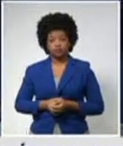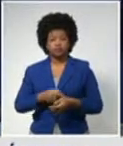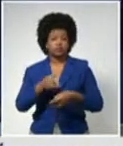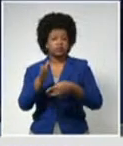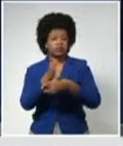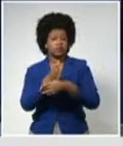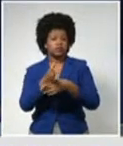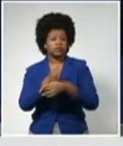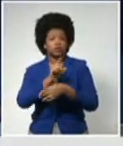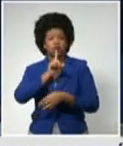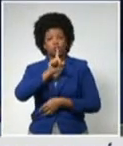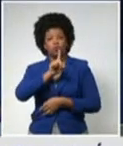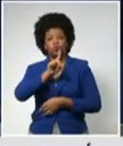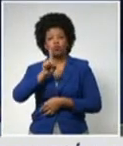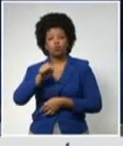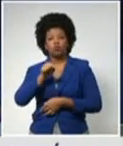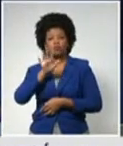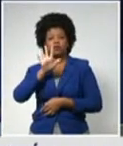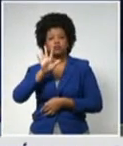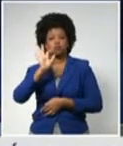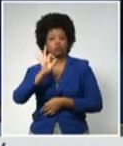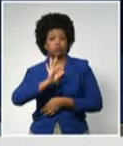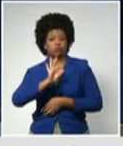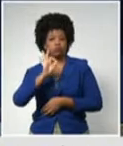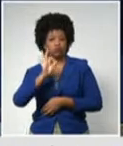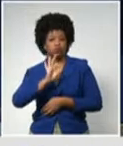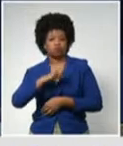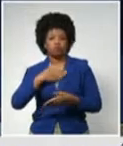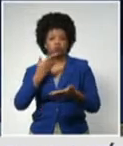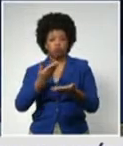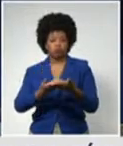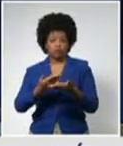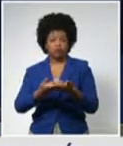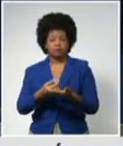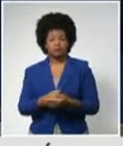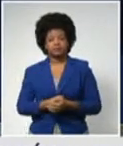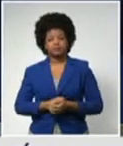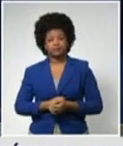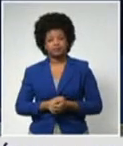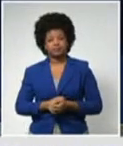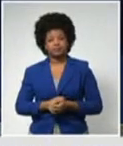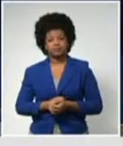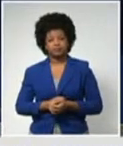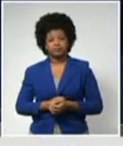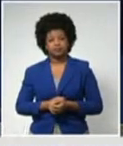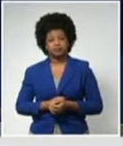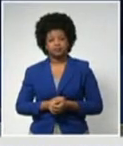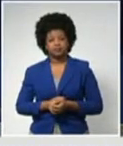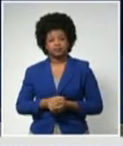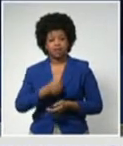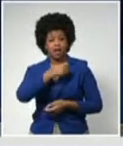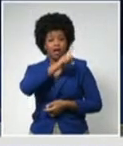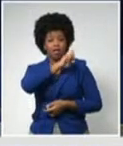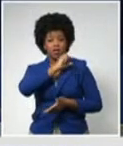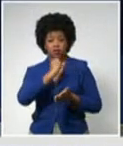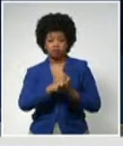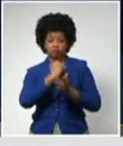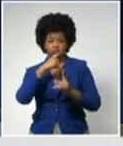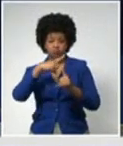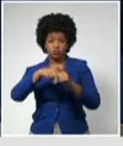el 1,5% de las muestras procesadas. De los 3 casos confirmados en el día de